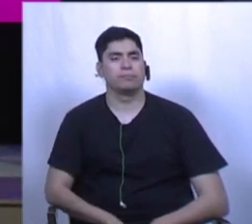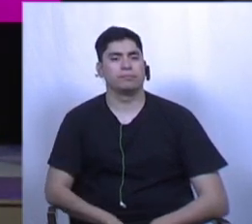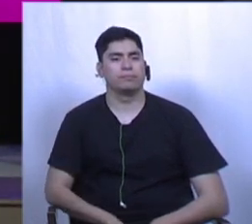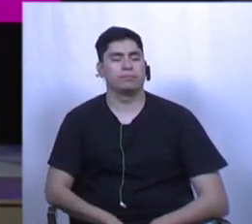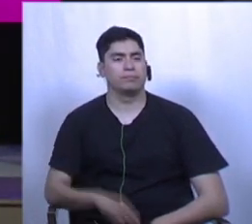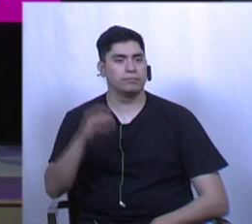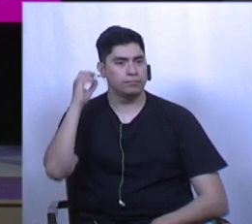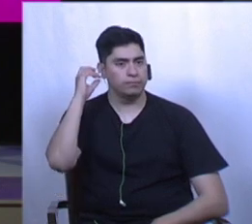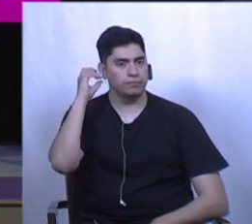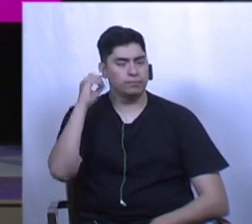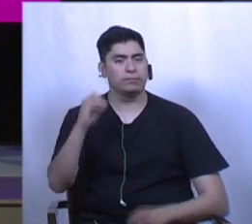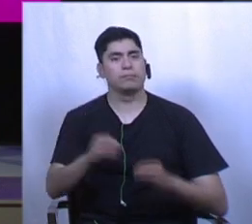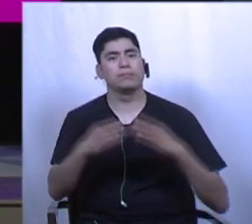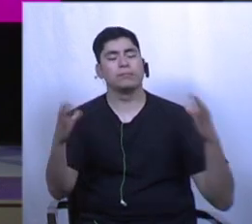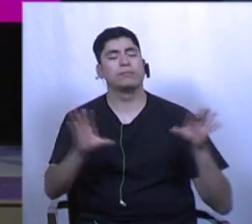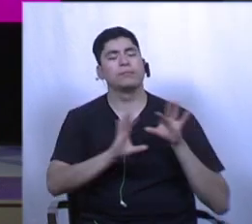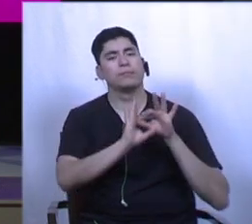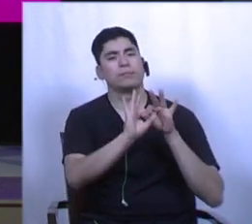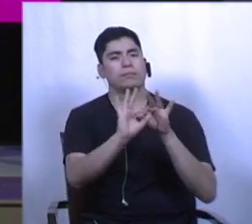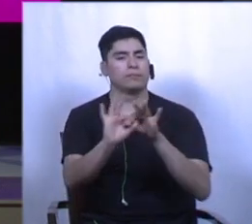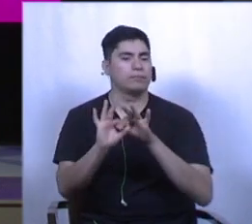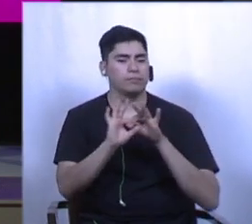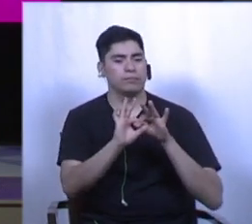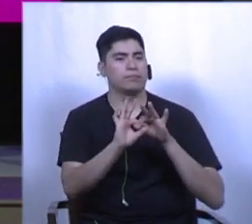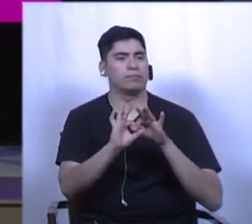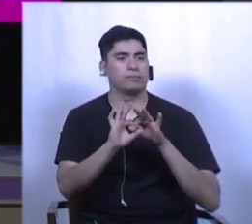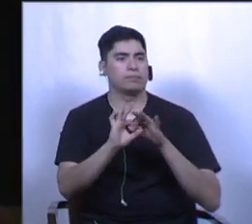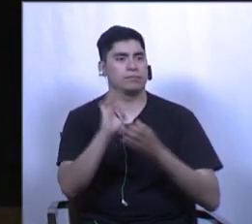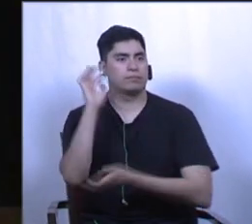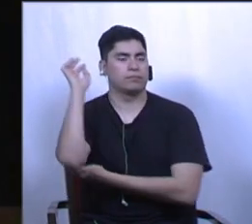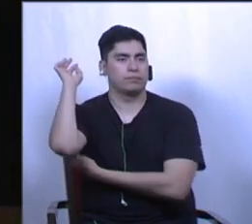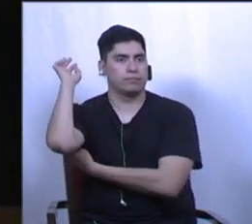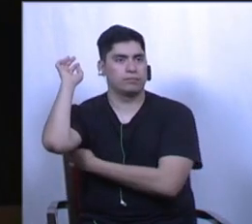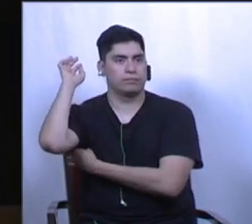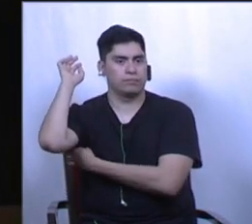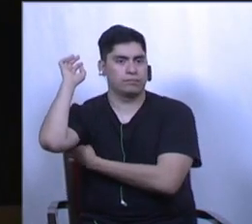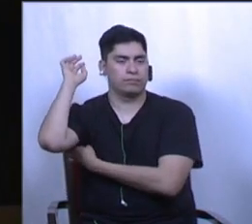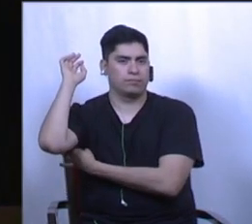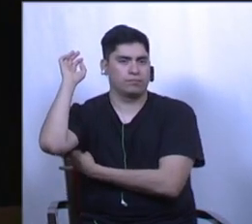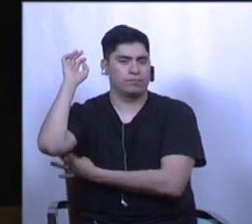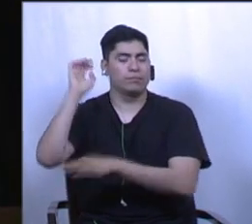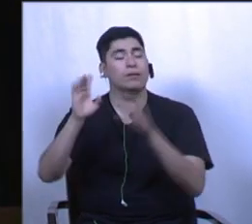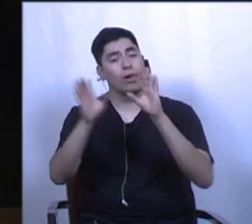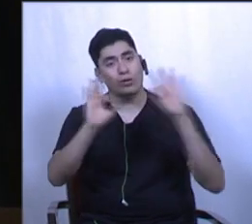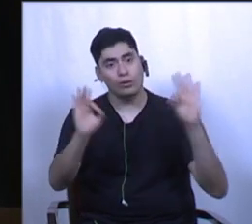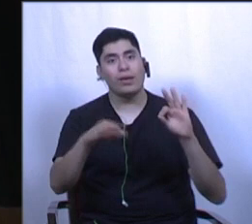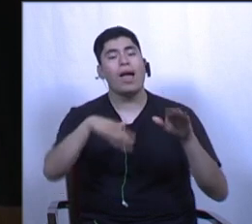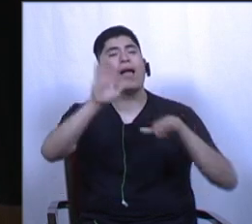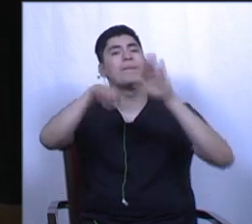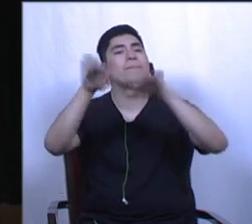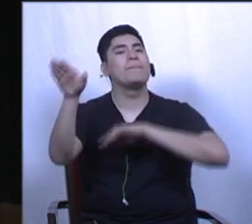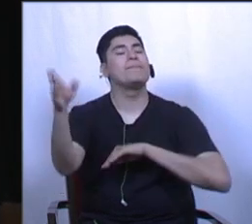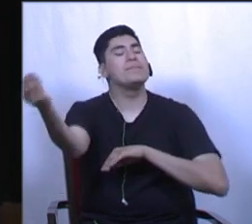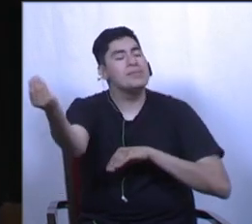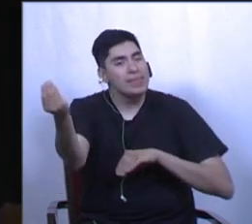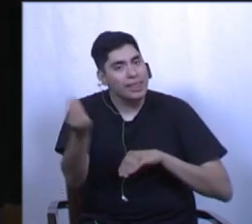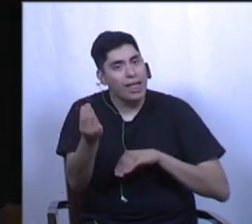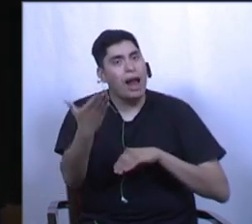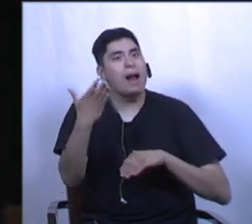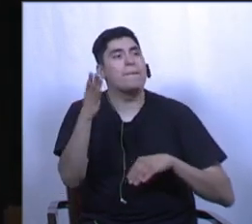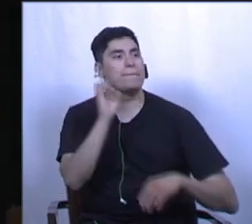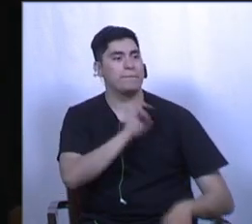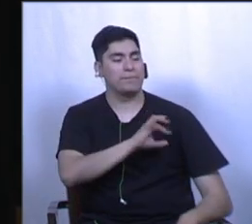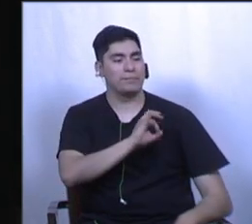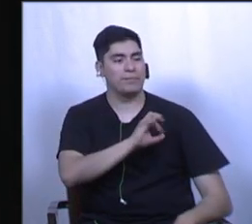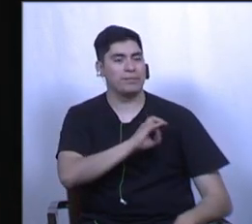Buenas tardes. Muchas gracias por organizar un congreso tan excepcional e invitarme a Chile. Para mí, en realidad, es